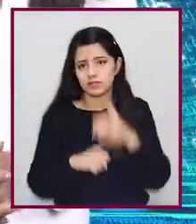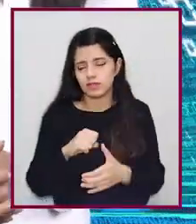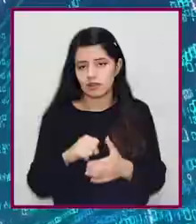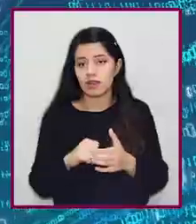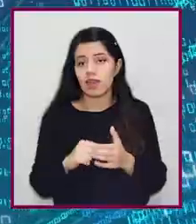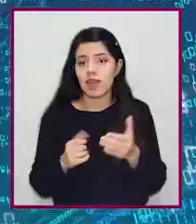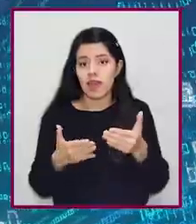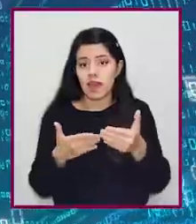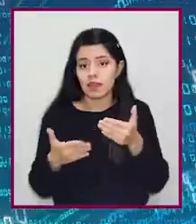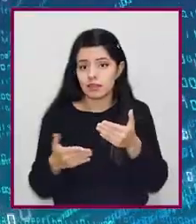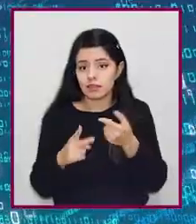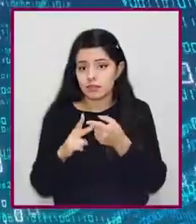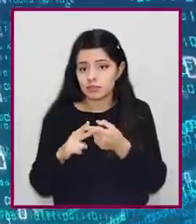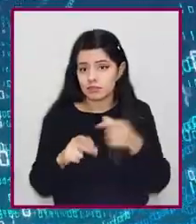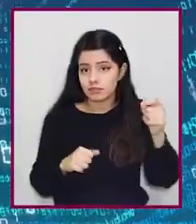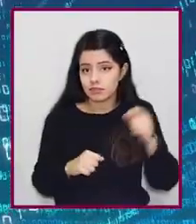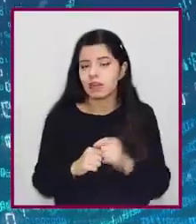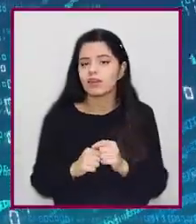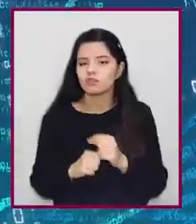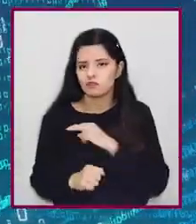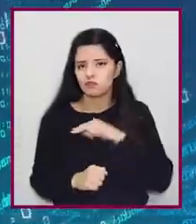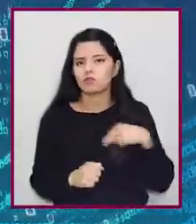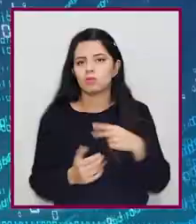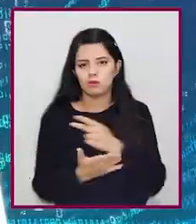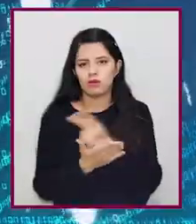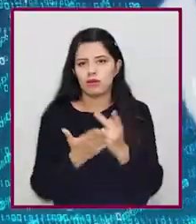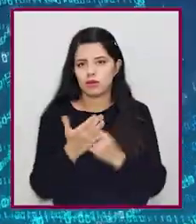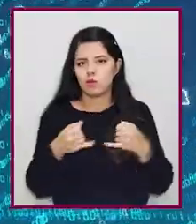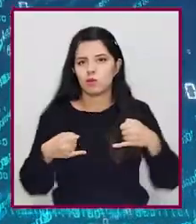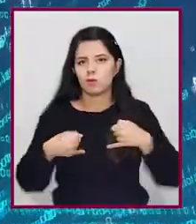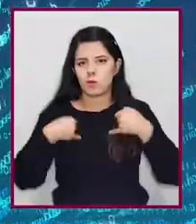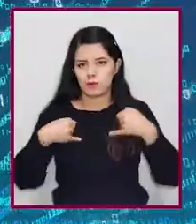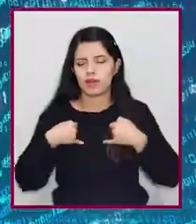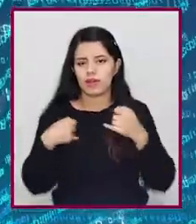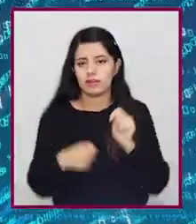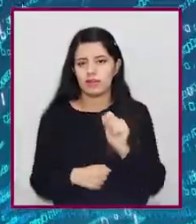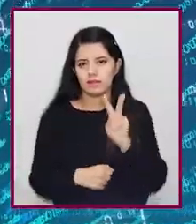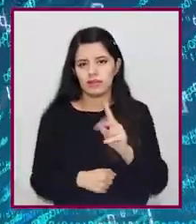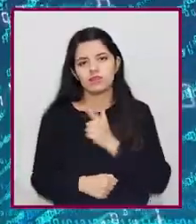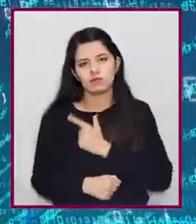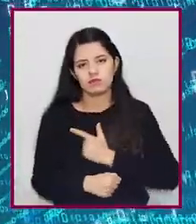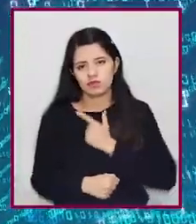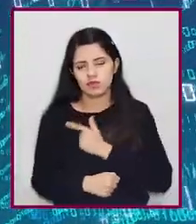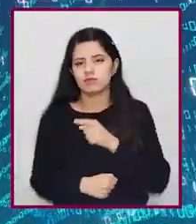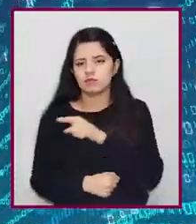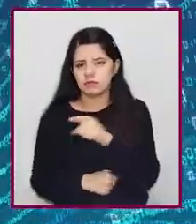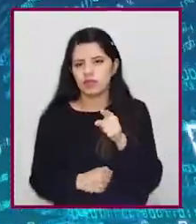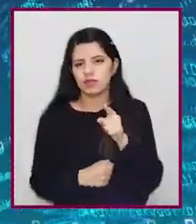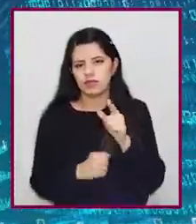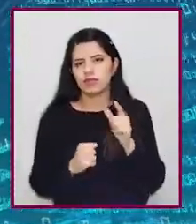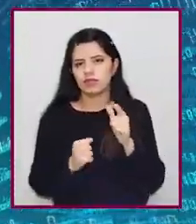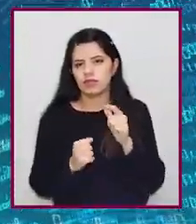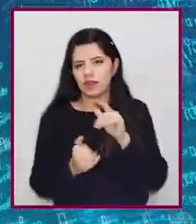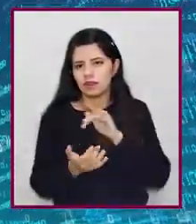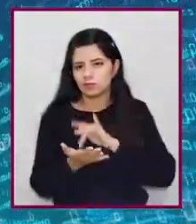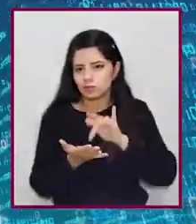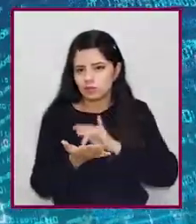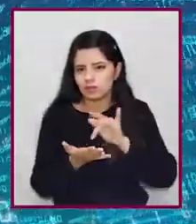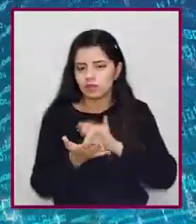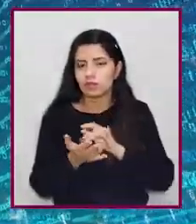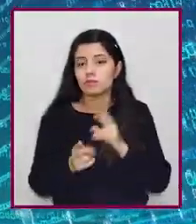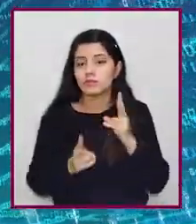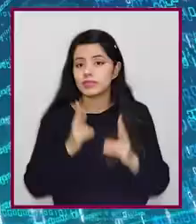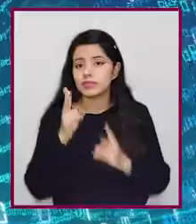de partir, recuerden que este programa lo hacemos Jóvenes en TV y nos gustaría mucho que nos acompañaran. Visítenos en